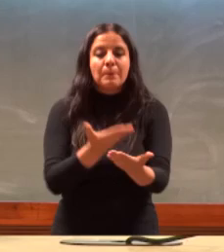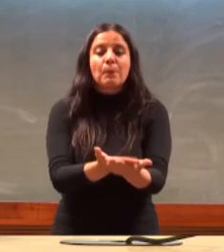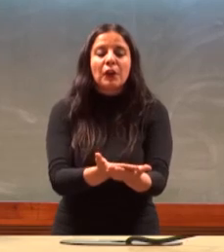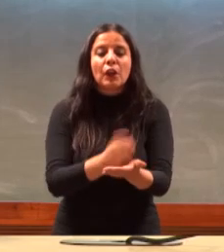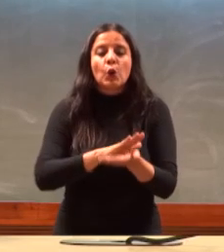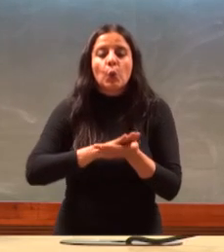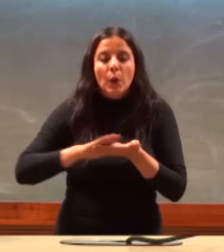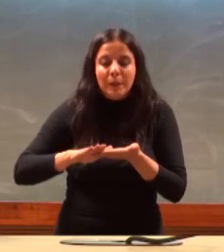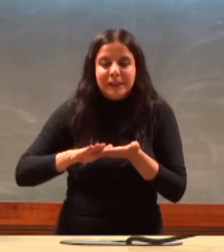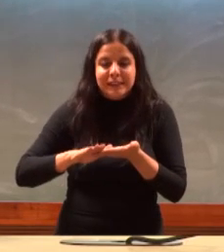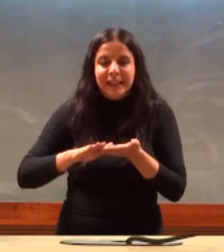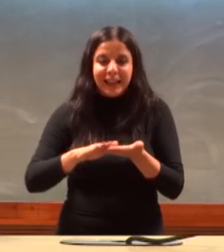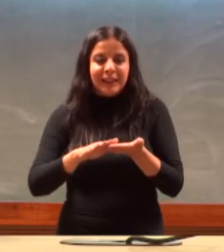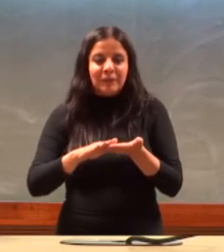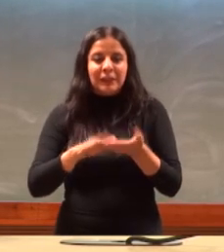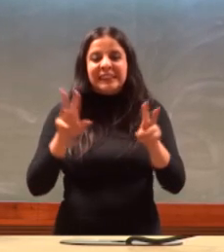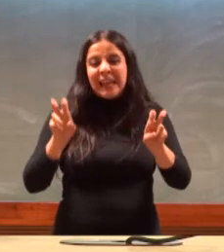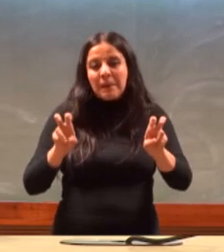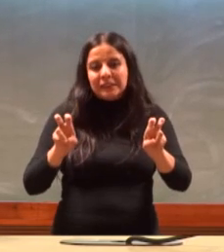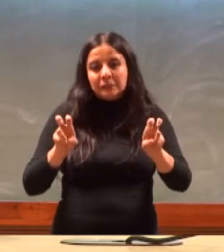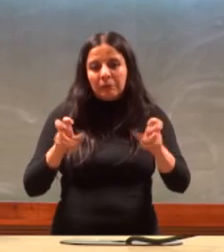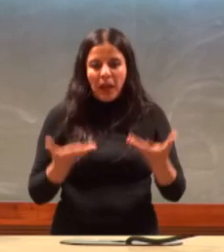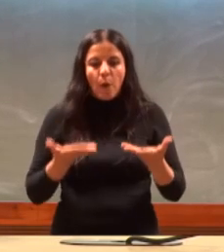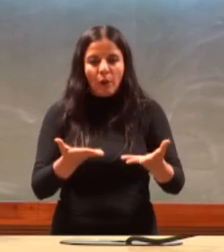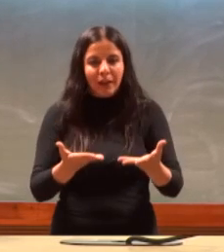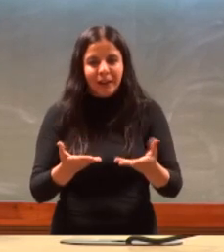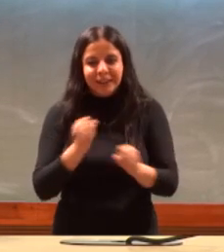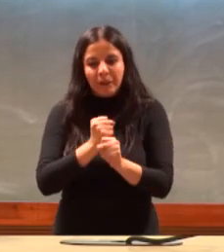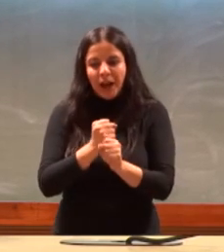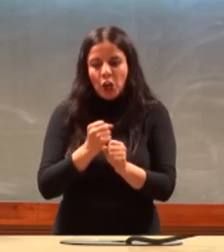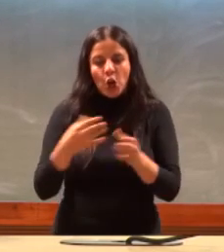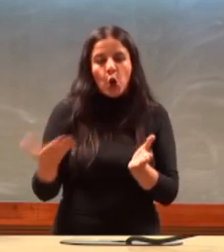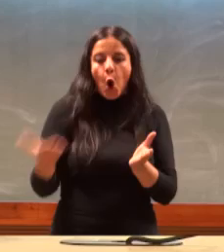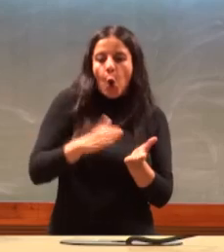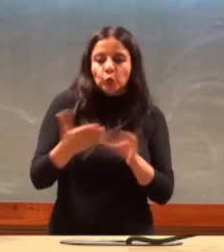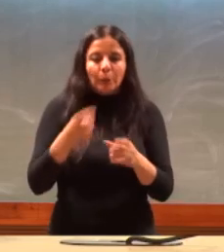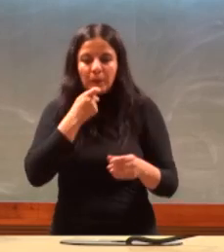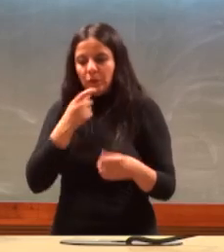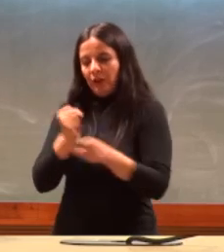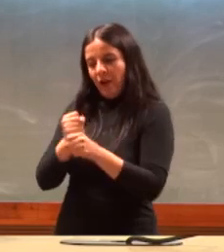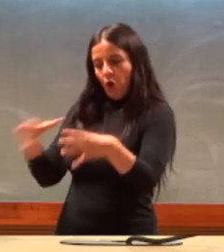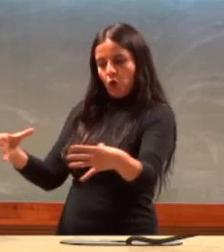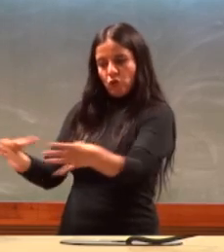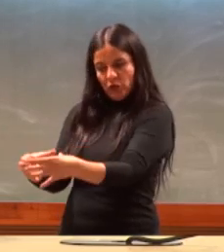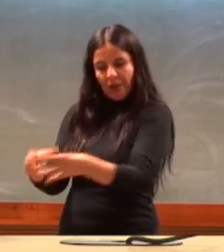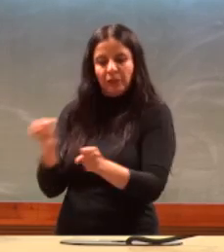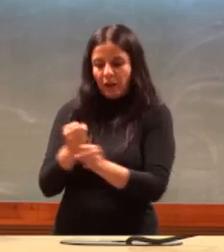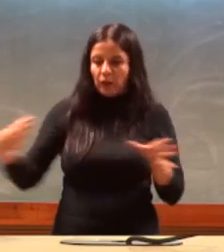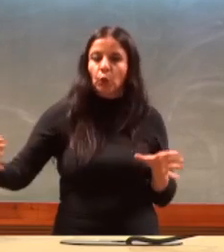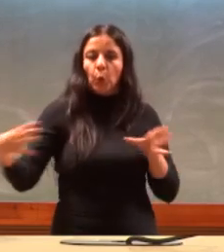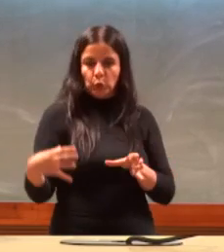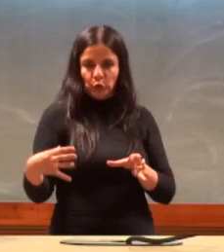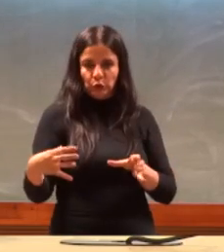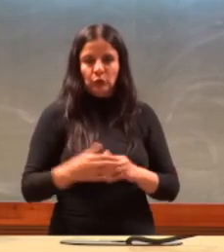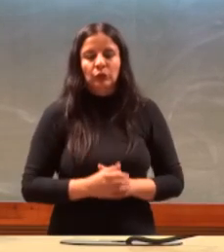abordar en extensión hacerlas consultiva también con las comunidades con las cuales trabajamos y estas líneas que pueden ser anuales o trianual para dar un perfil